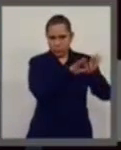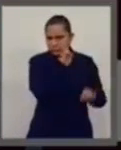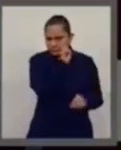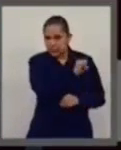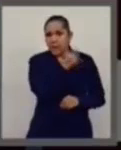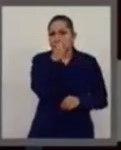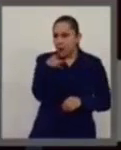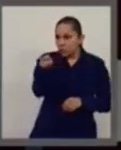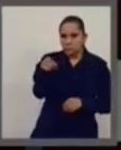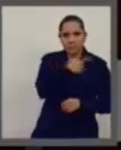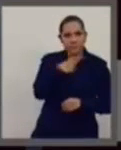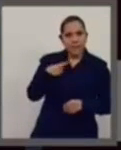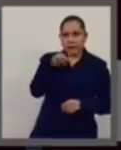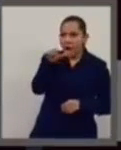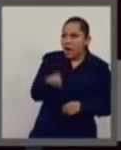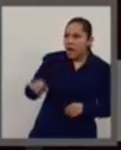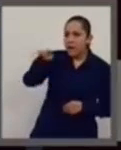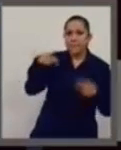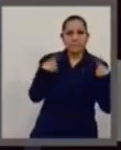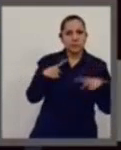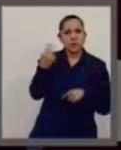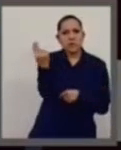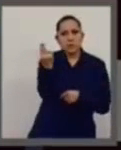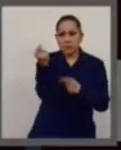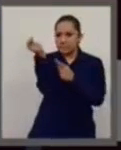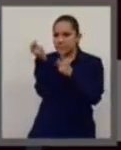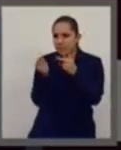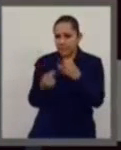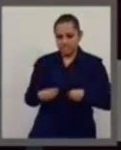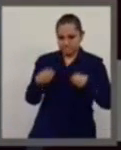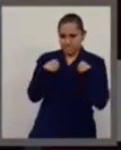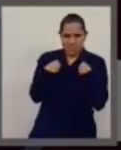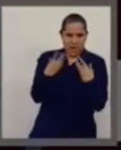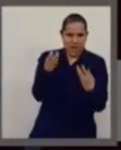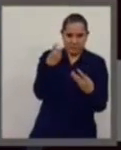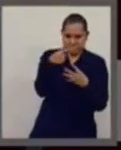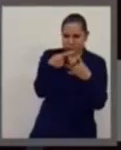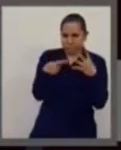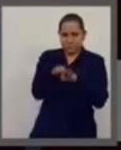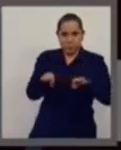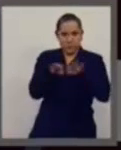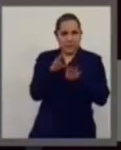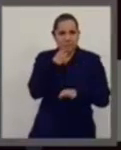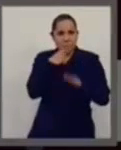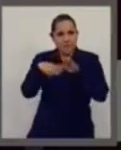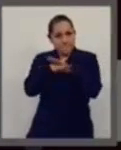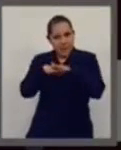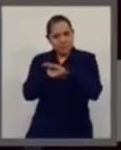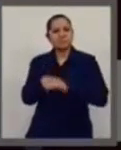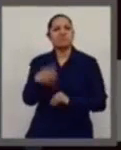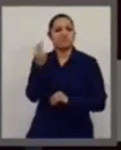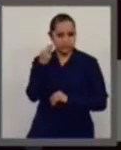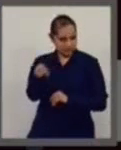básicos. Exhorto a las diputadas y diputados aquí presentes para que sean sensibles de